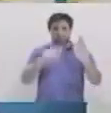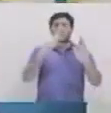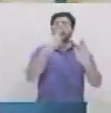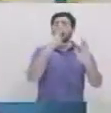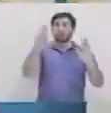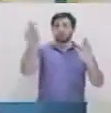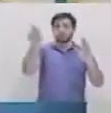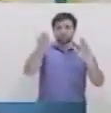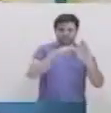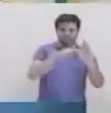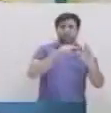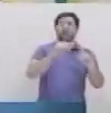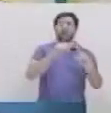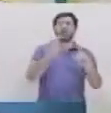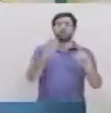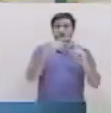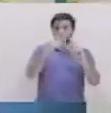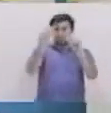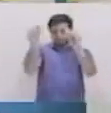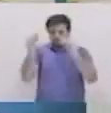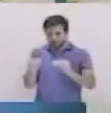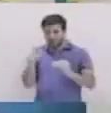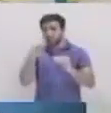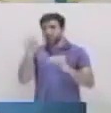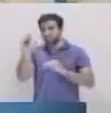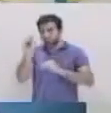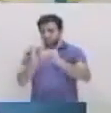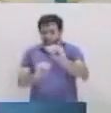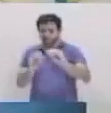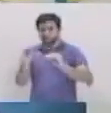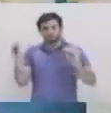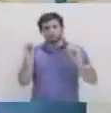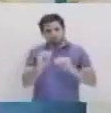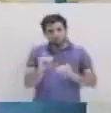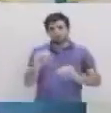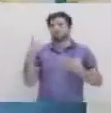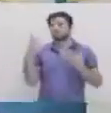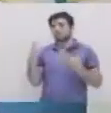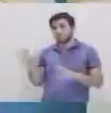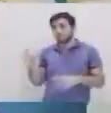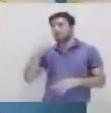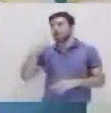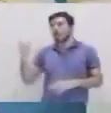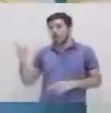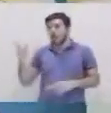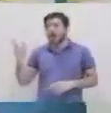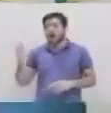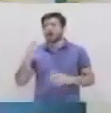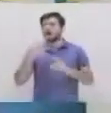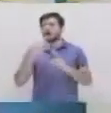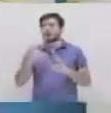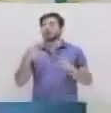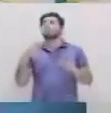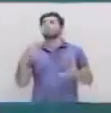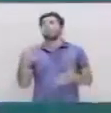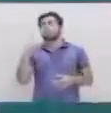tenemos aquí marcada. La relacionamos y observamos que en nuestros datos nos están dando ya una